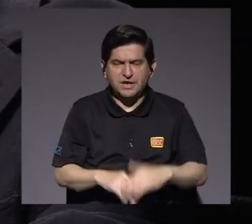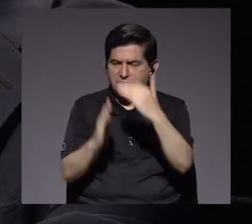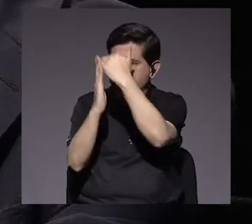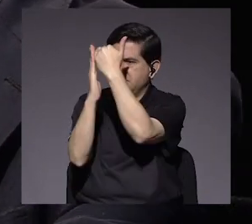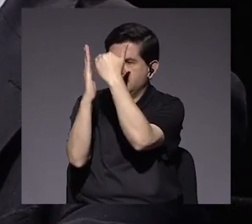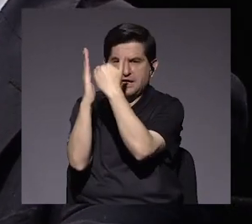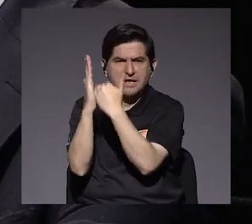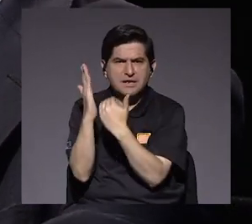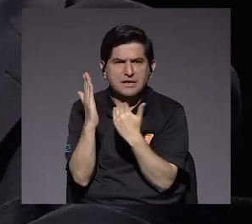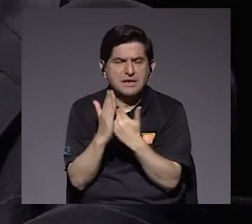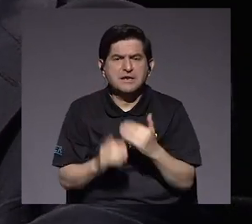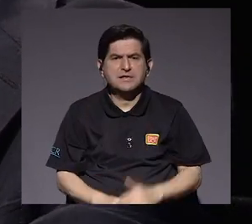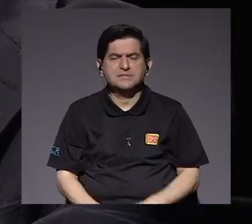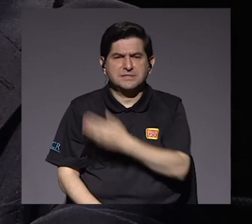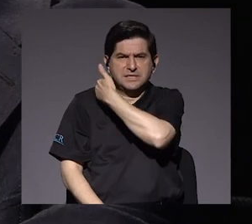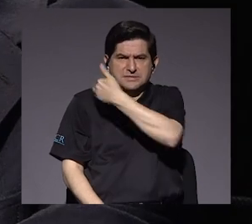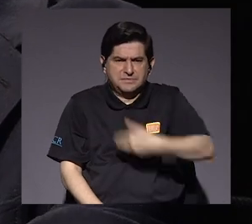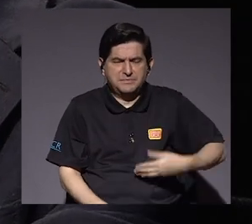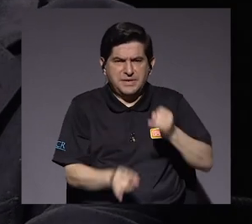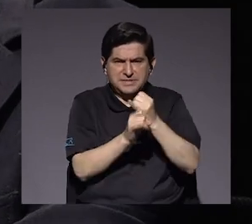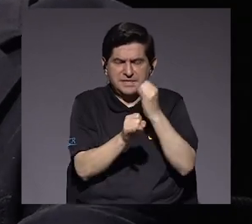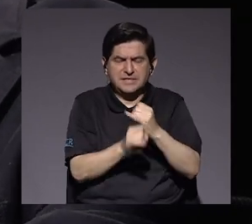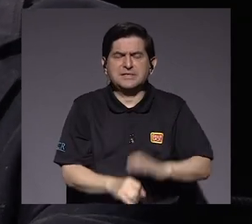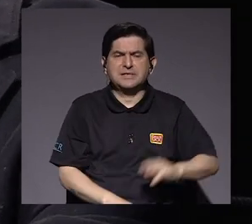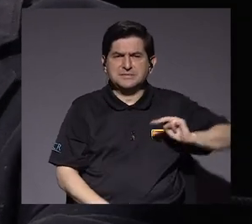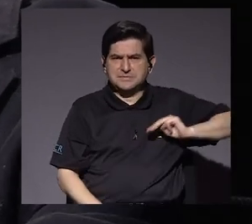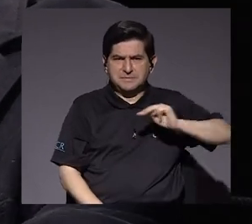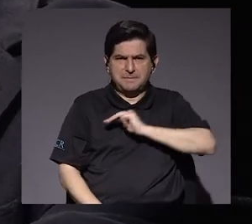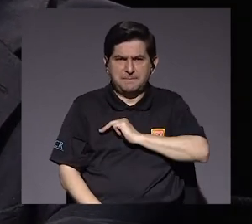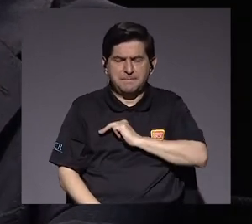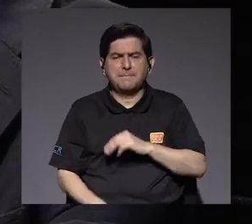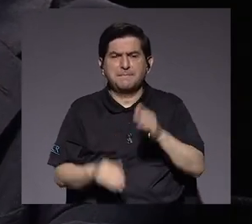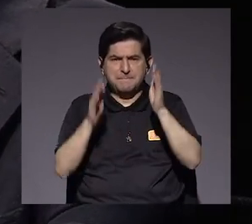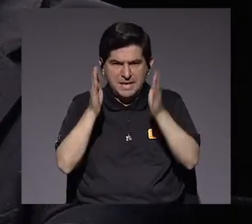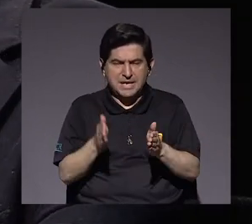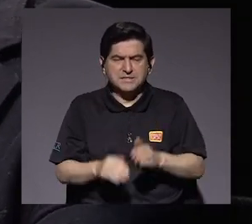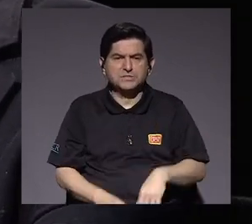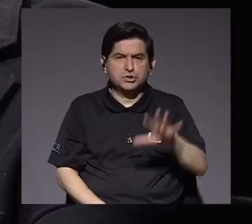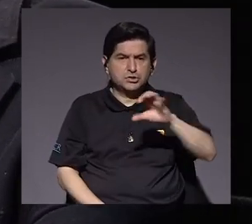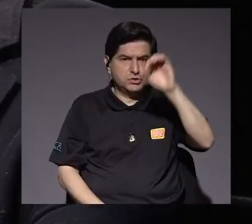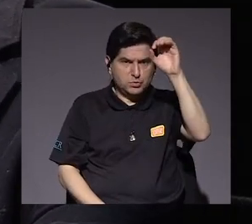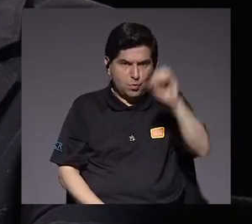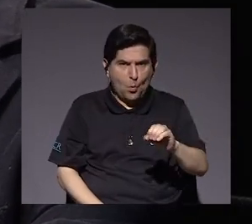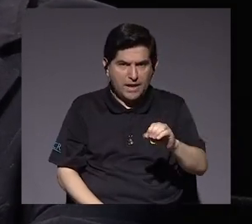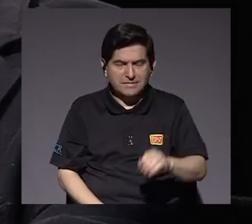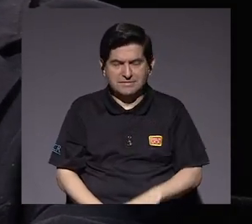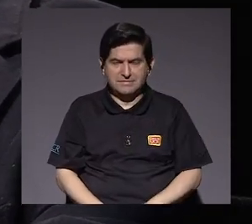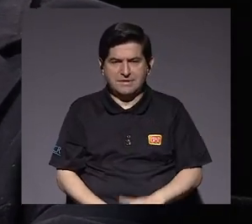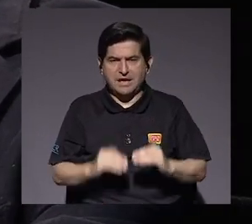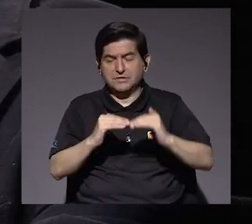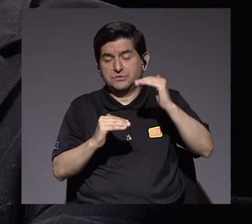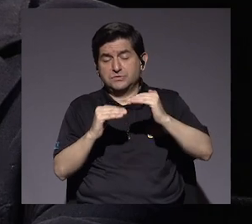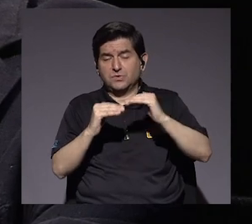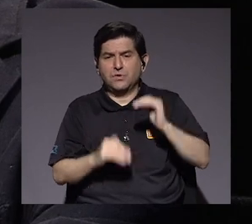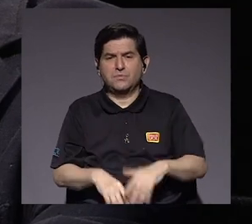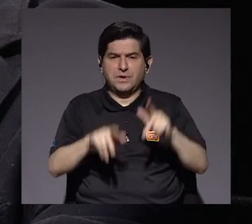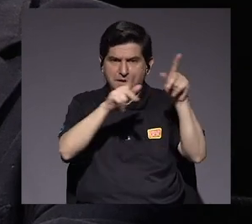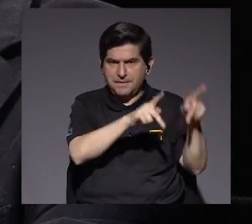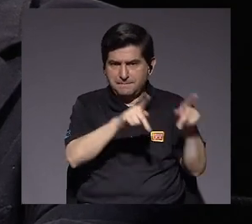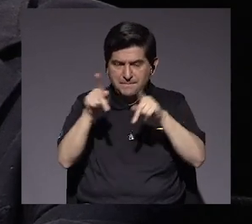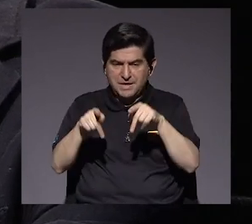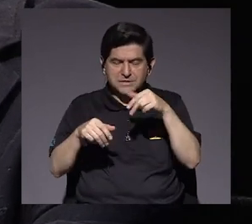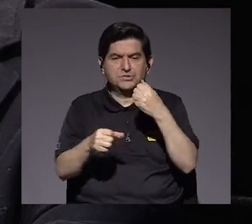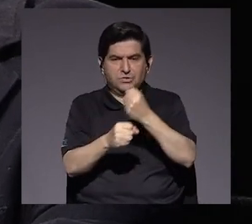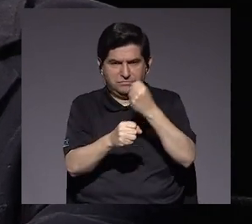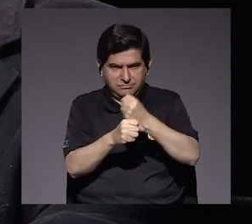haces una lista de los puestos de presidencias ejecutivas, viceministerios y ministerios, te das cuenta que más del 50% de las personas que